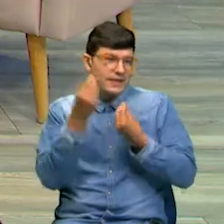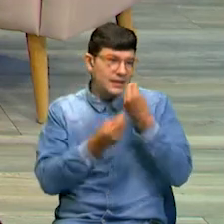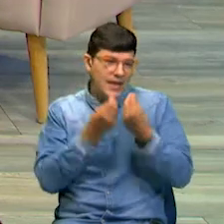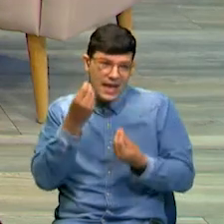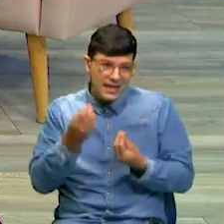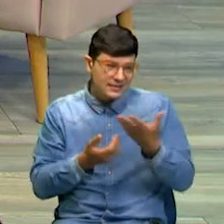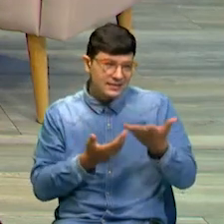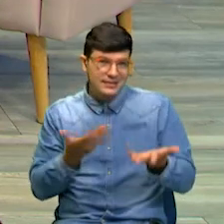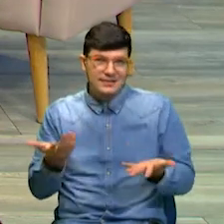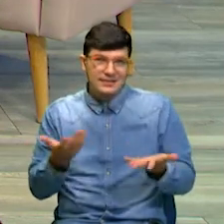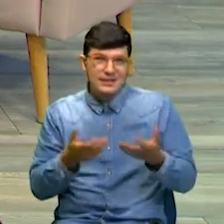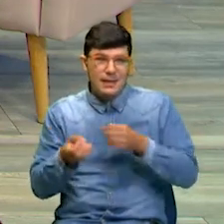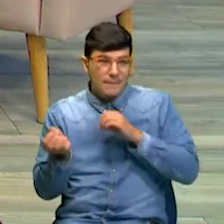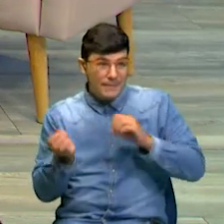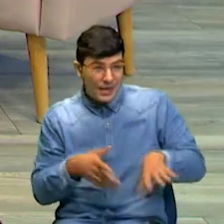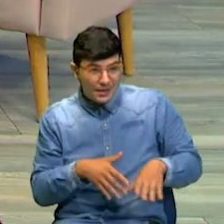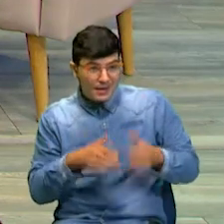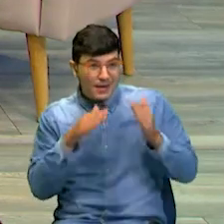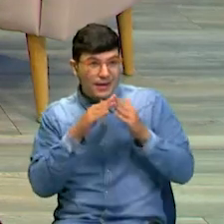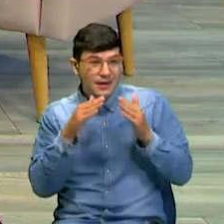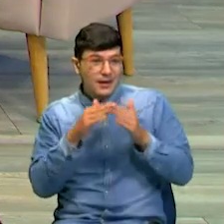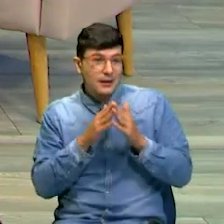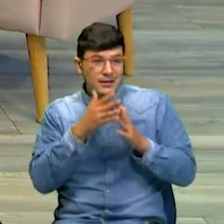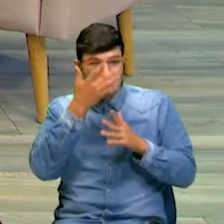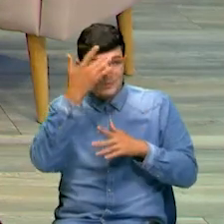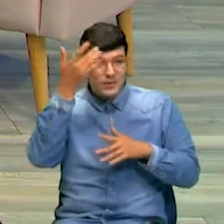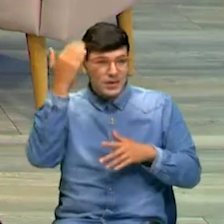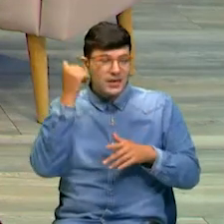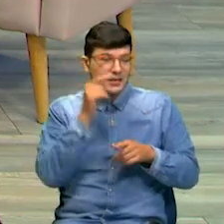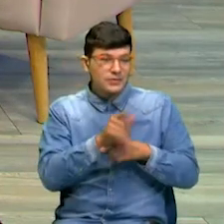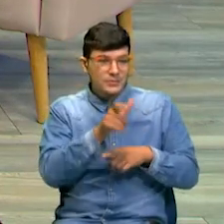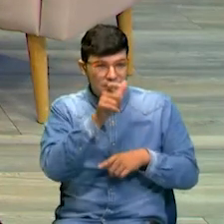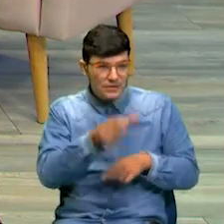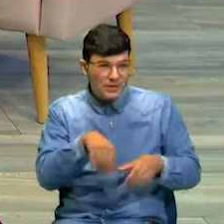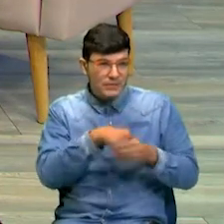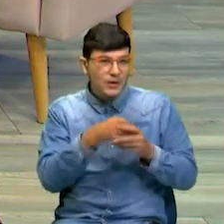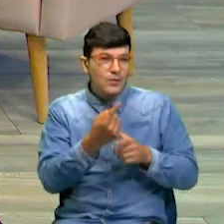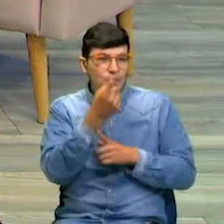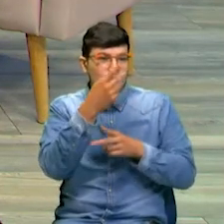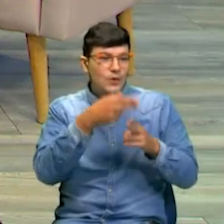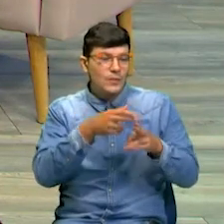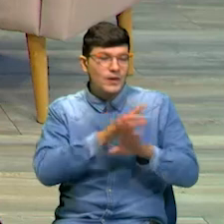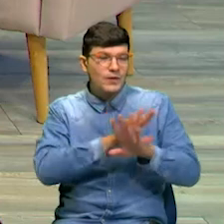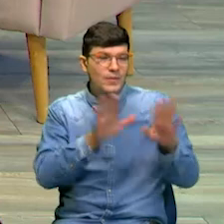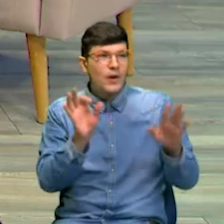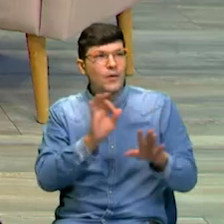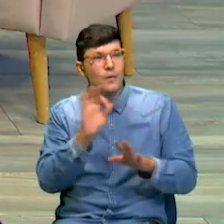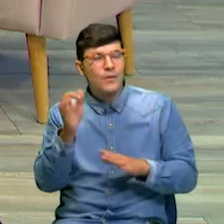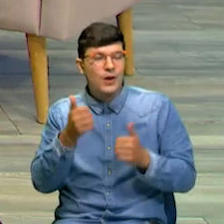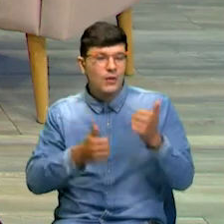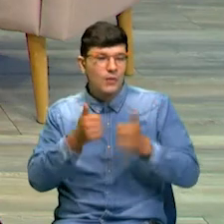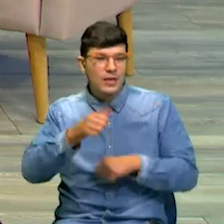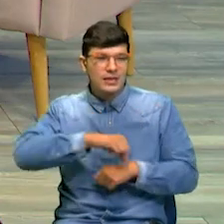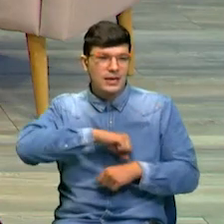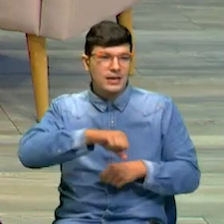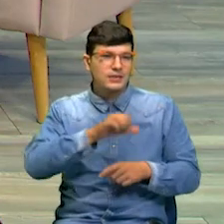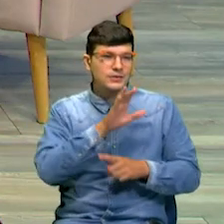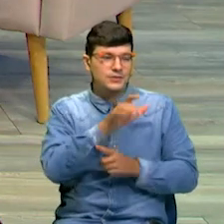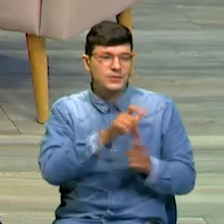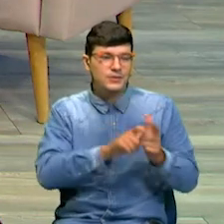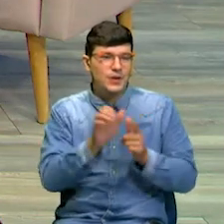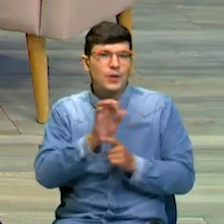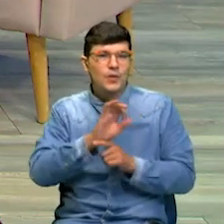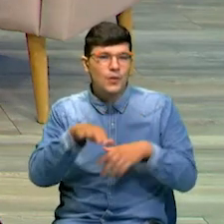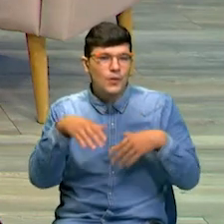si perdieron esa casa porque él es el que figura, o a qué tienen derecho, o